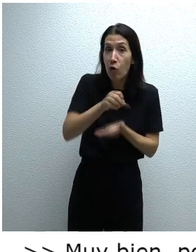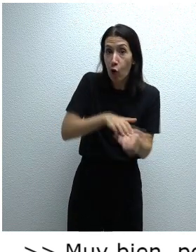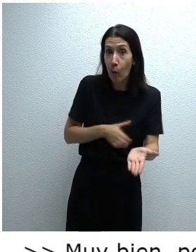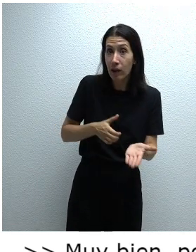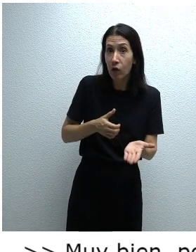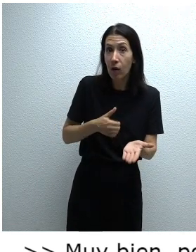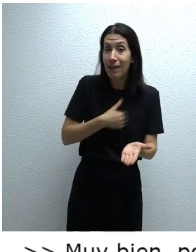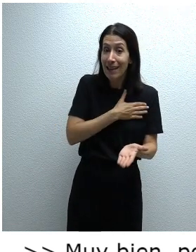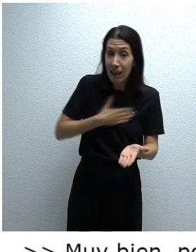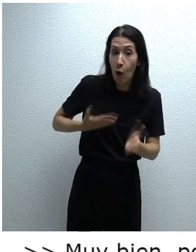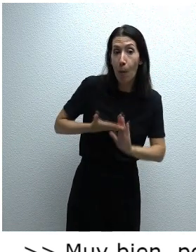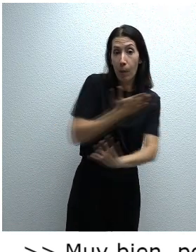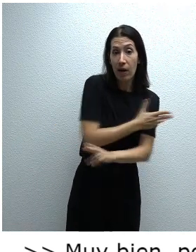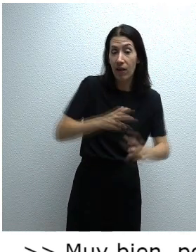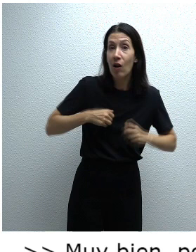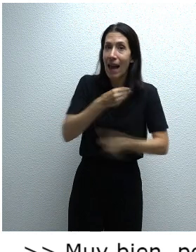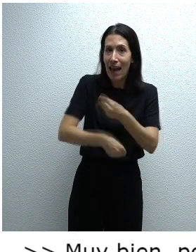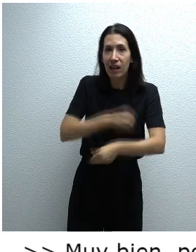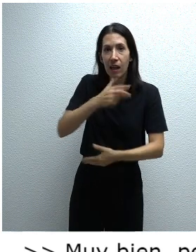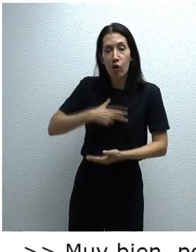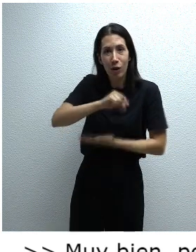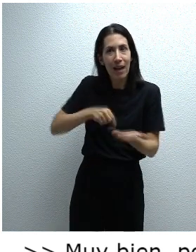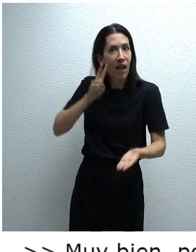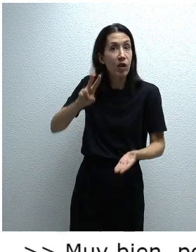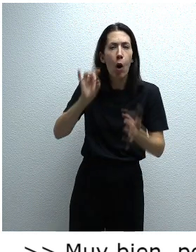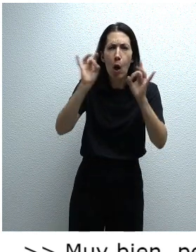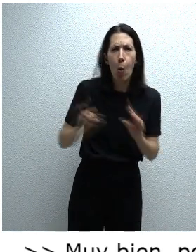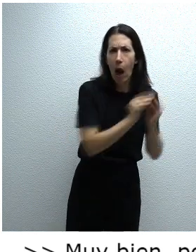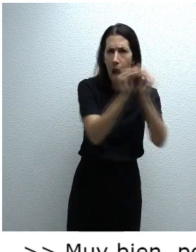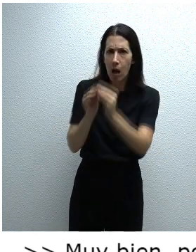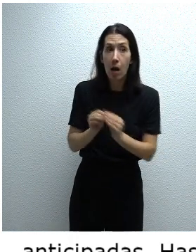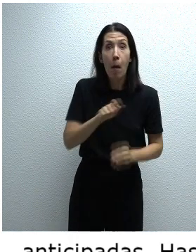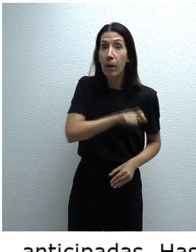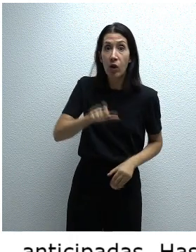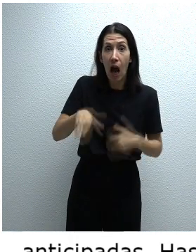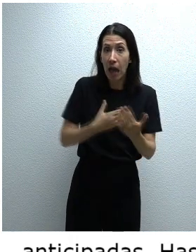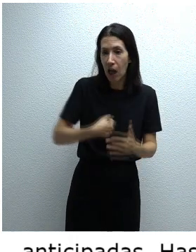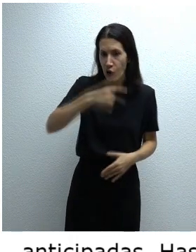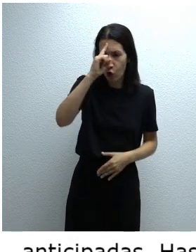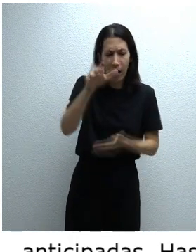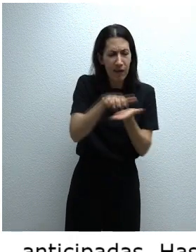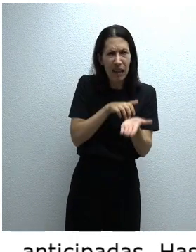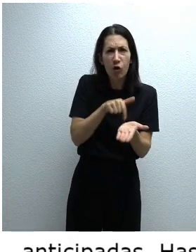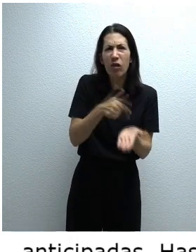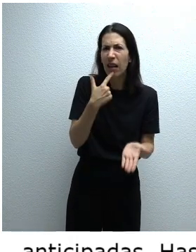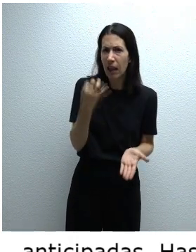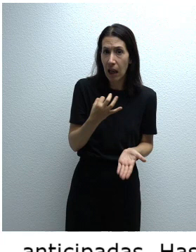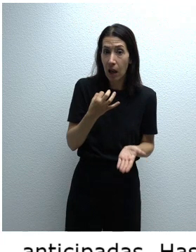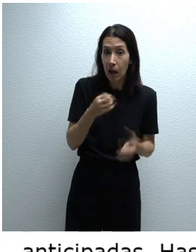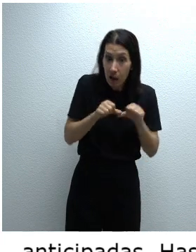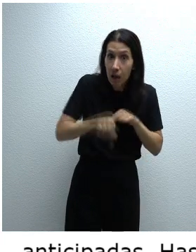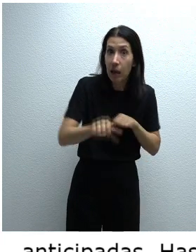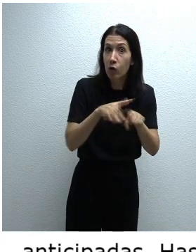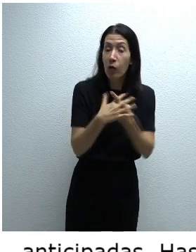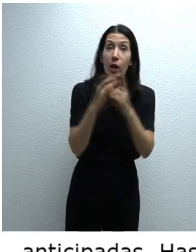vital o voluntades anticipadas hechas ante notario que he visto son todas iguales y las personas ni siquiera sabían lo que ponía en ellas. ¿Será igual en este caso?